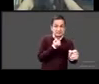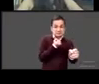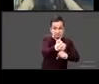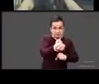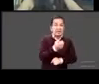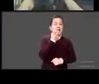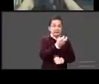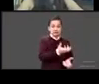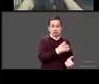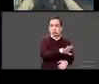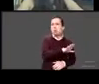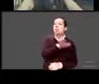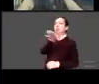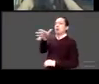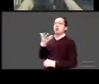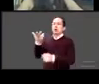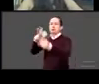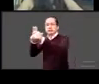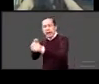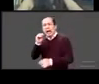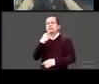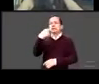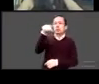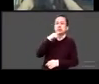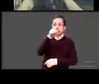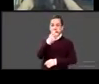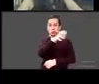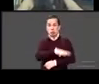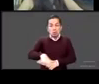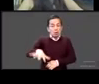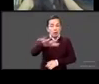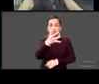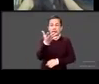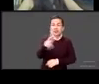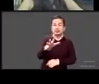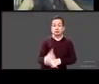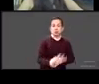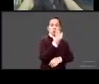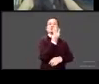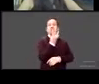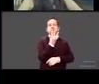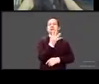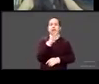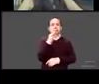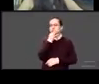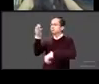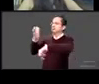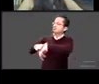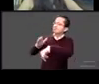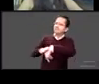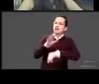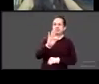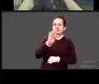registrados, reportados, subidos a un sistema, 4 de cada 10 casos se notifica a las fiscalías o procuradurías de